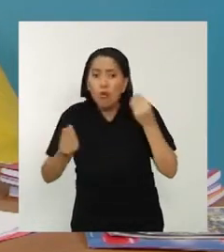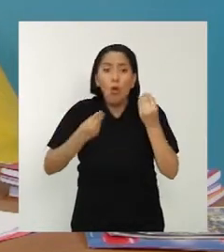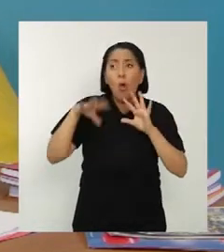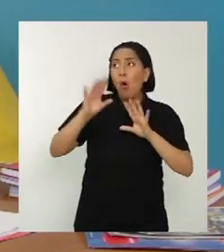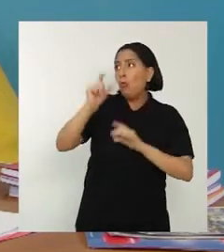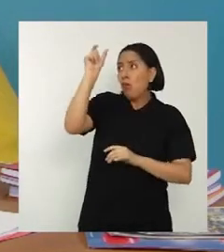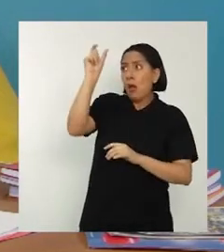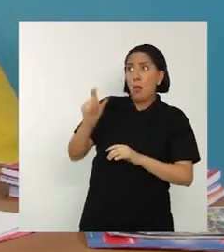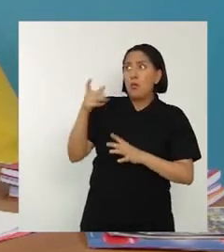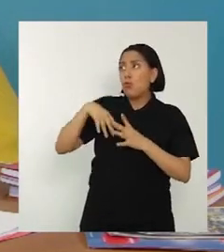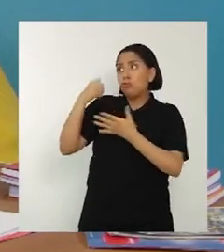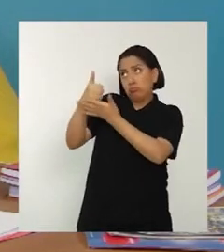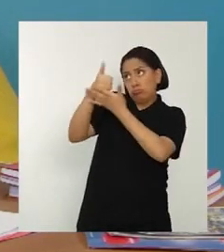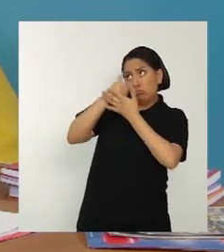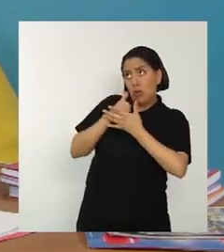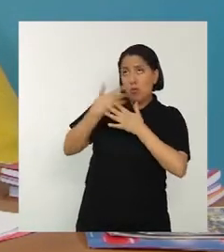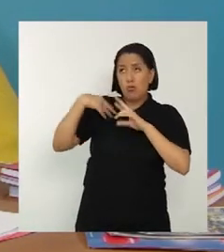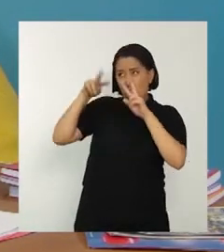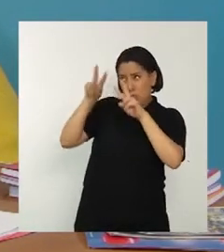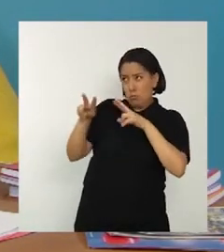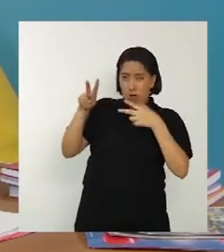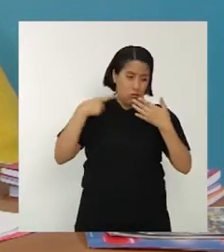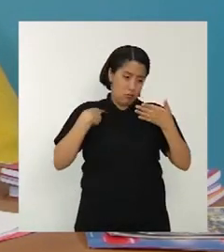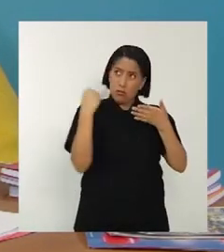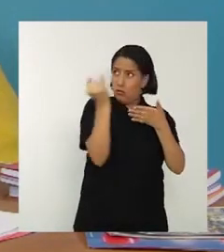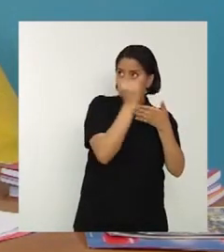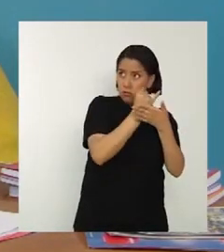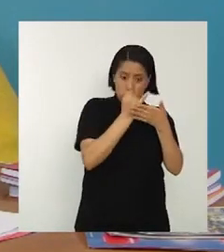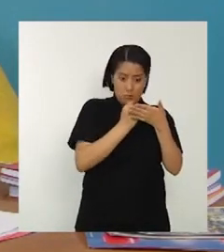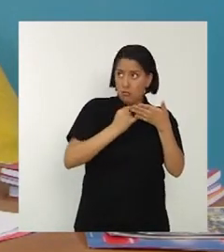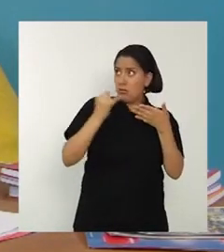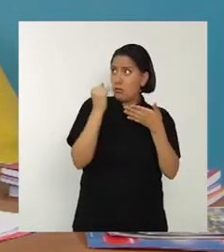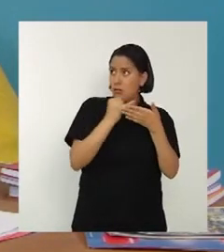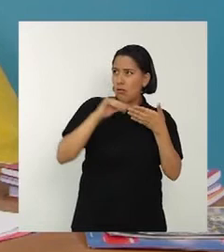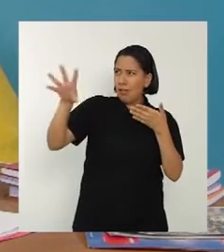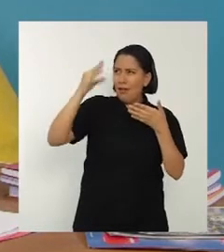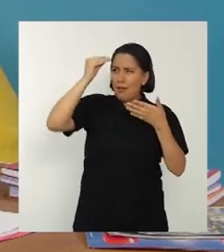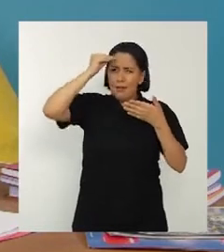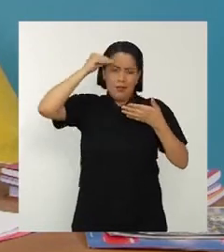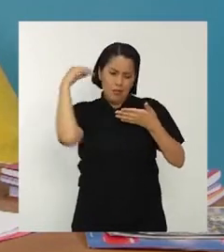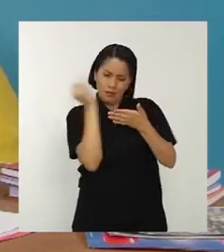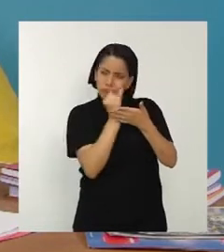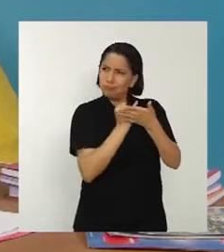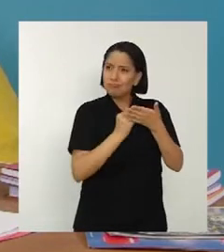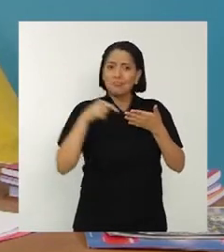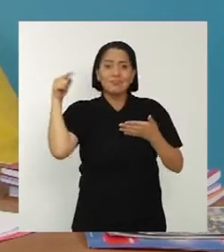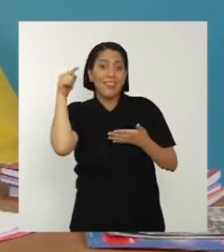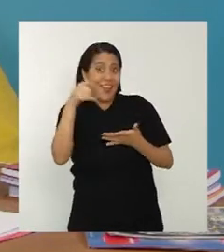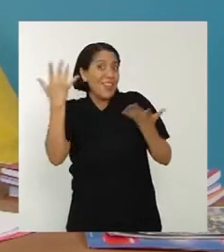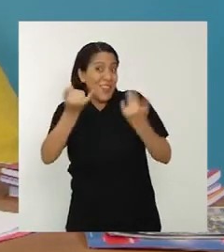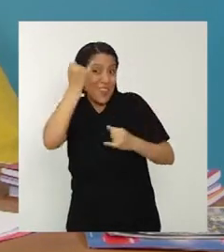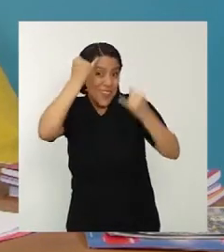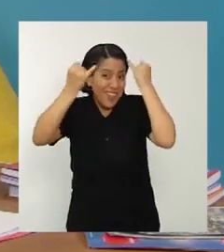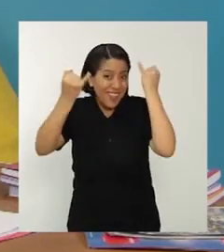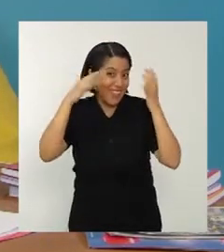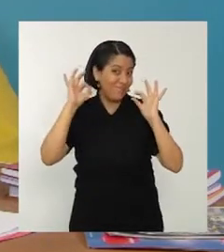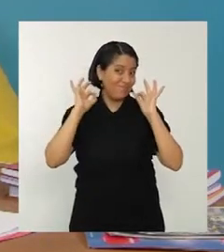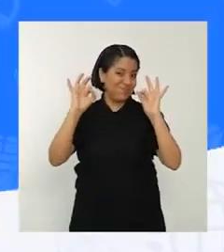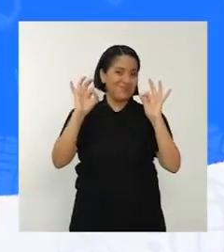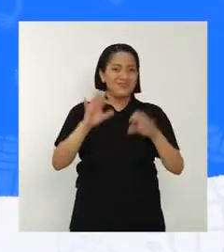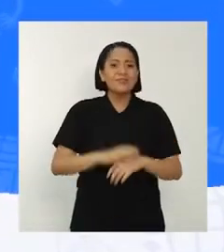O pedirle a alguien en casa que te ayude. Lo observas hacer un movimiento y haces un boceto inspirado en él o ella. Esa es una buena